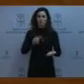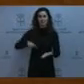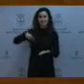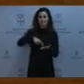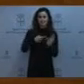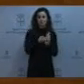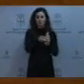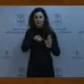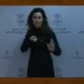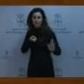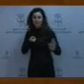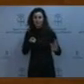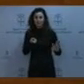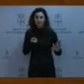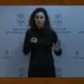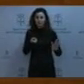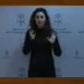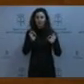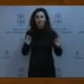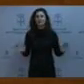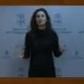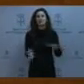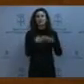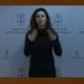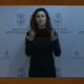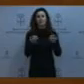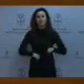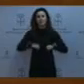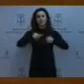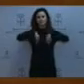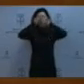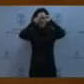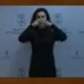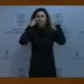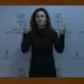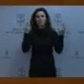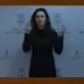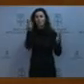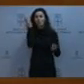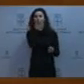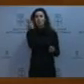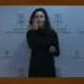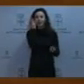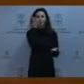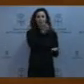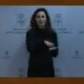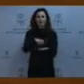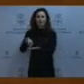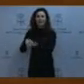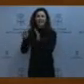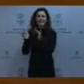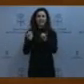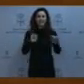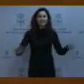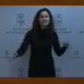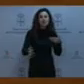no cerró ni un solo hospital público, ni un solo colegio, y además los gallegos parece